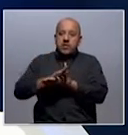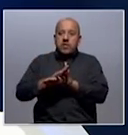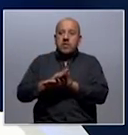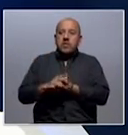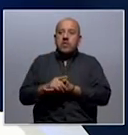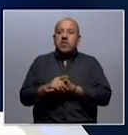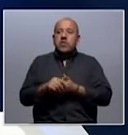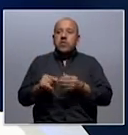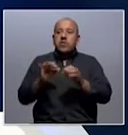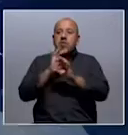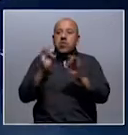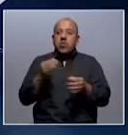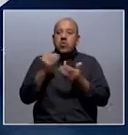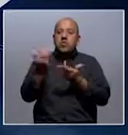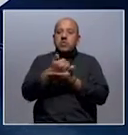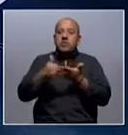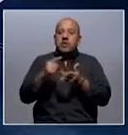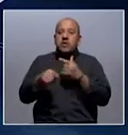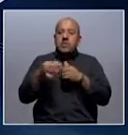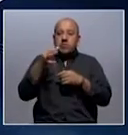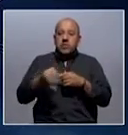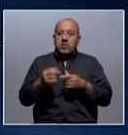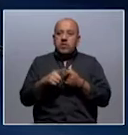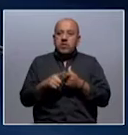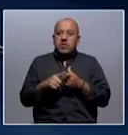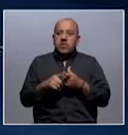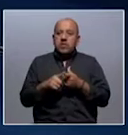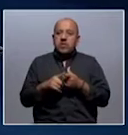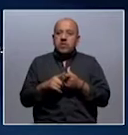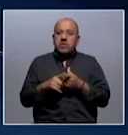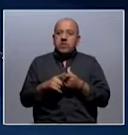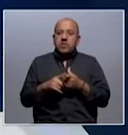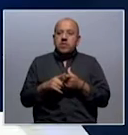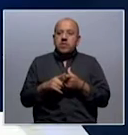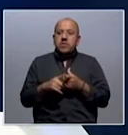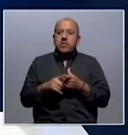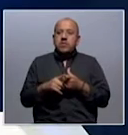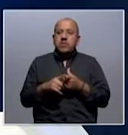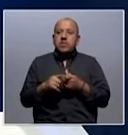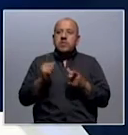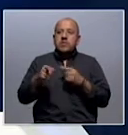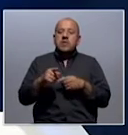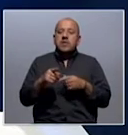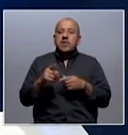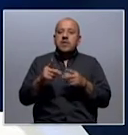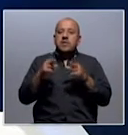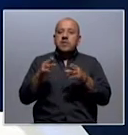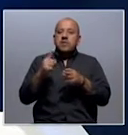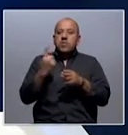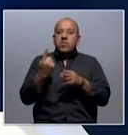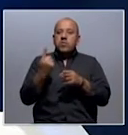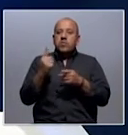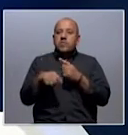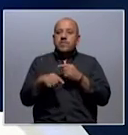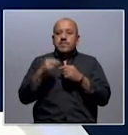o eliminarla por completo si ya se ha hecho este este fármaco ya está en fase 1 que es lo que tiene que ver con